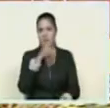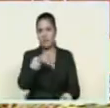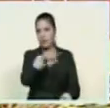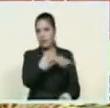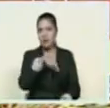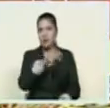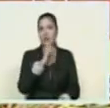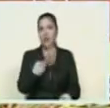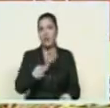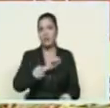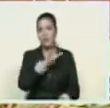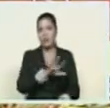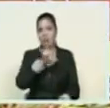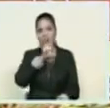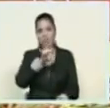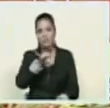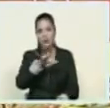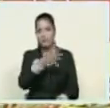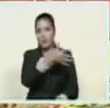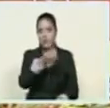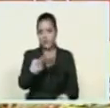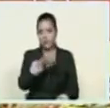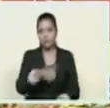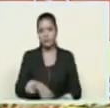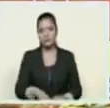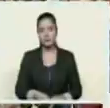de los enemigos de la patria